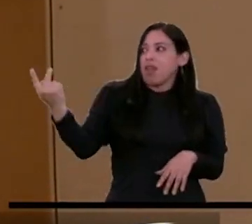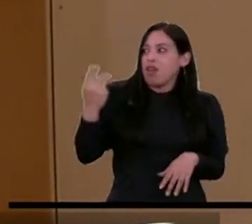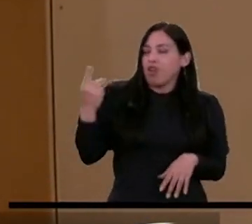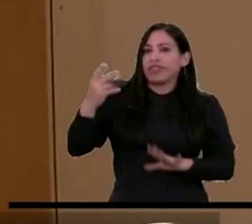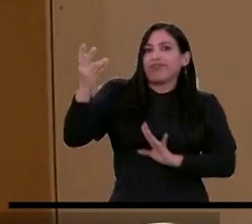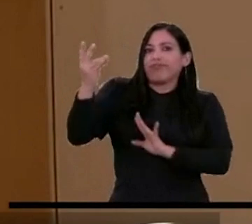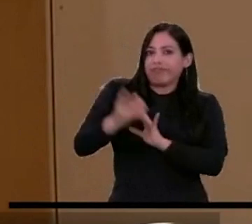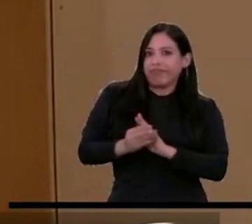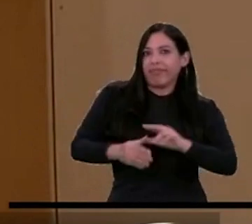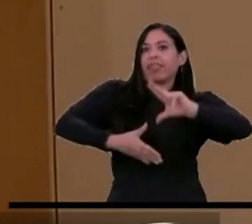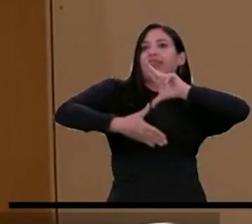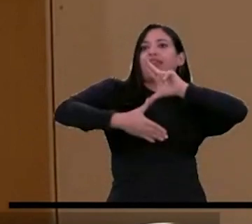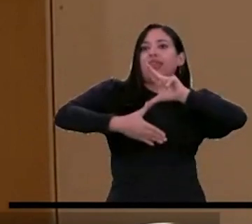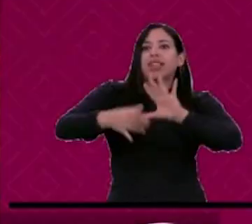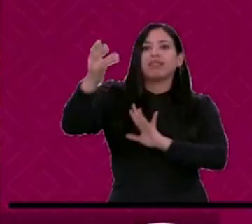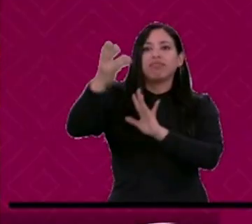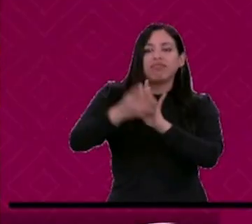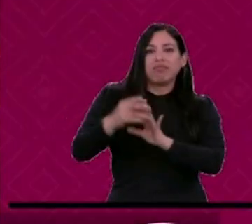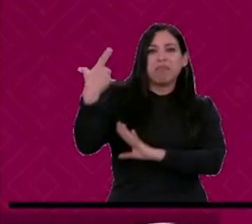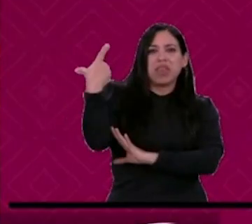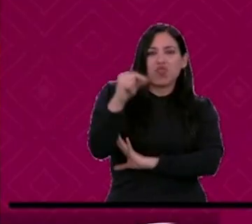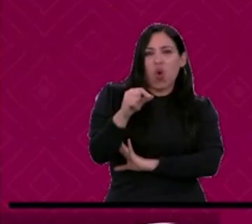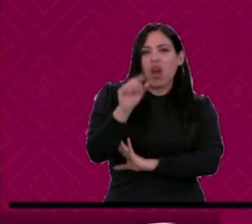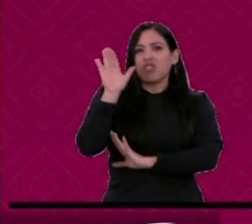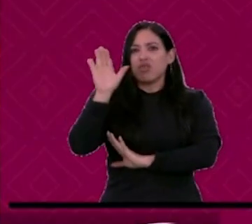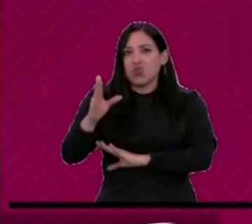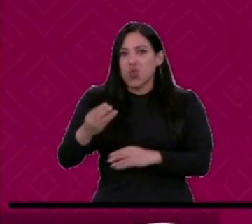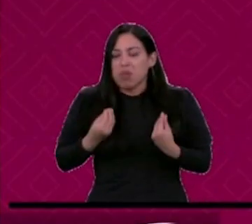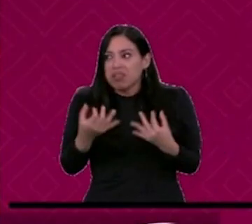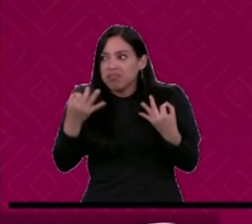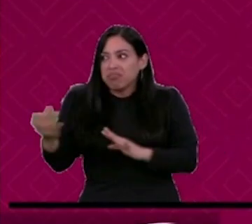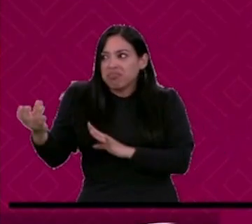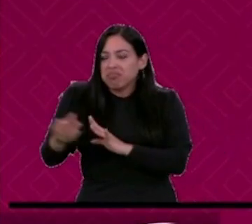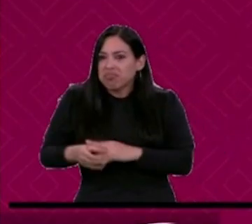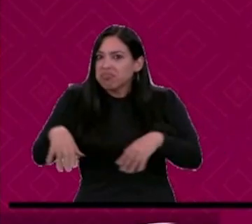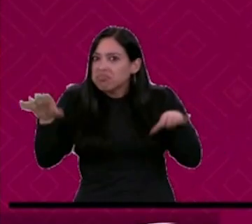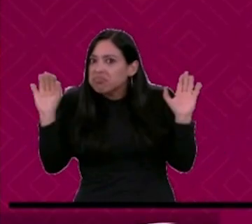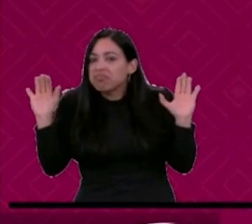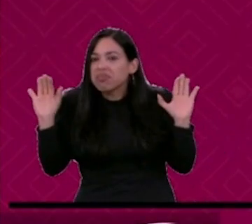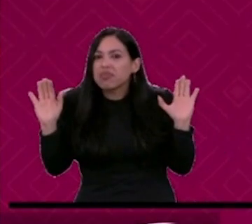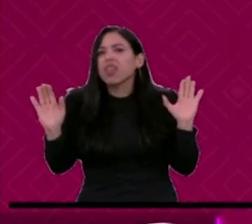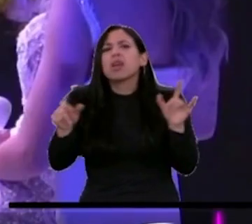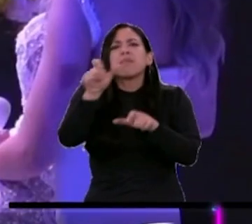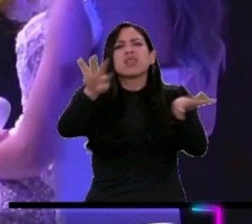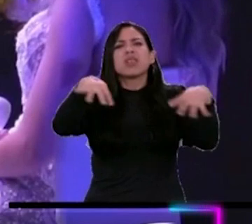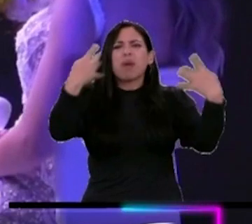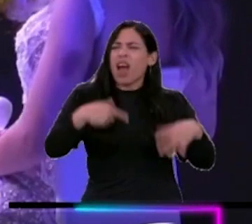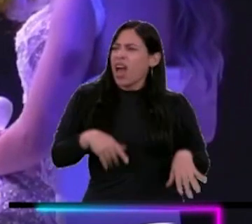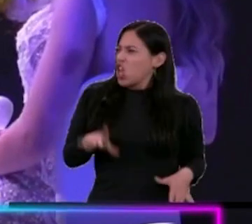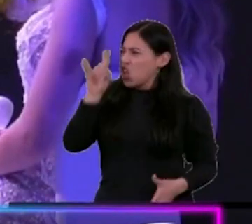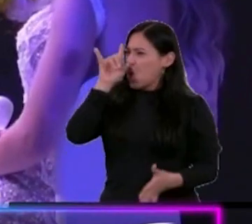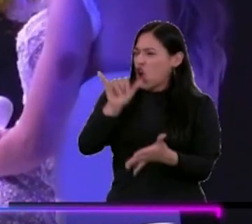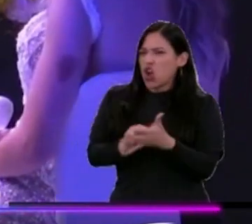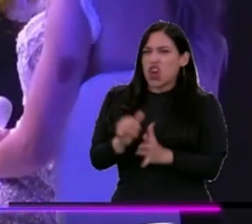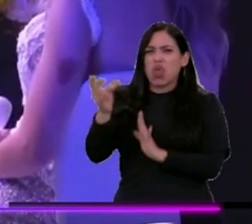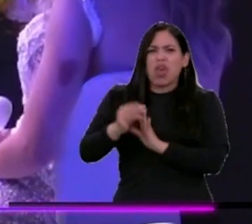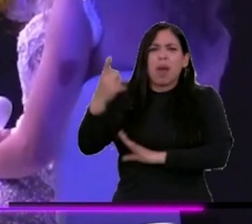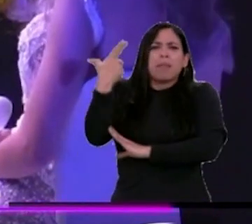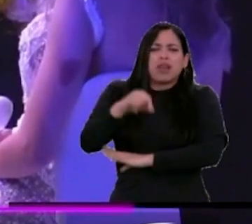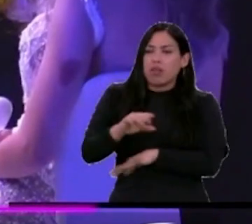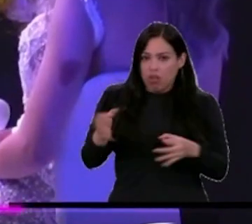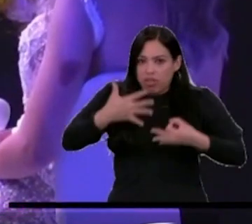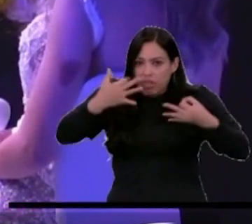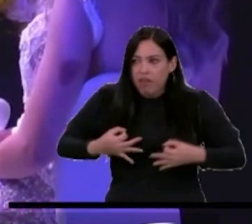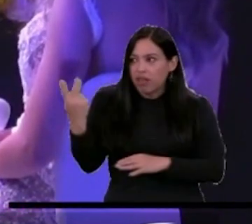pareja latinoamericana de casarse en el metaverso, así como en la vida real también, porque ahora de pronto los que nos estén viendo, no, no, es que nada más nos casamos en el metaverso,